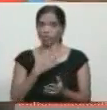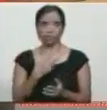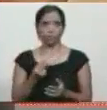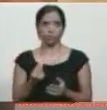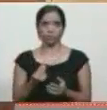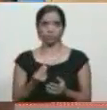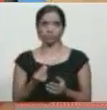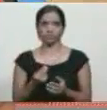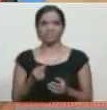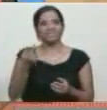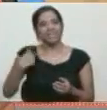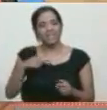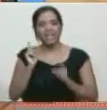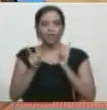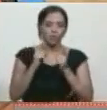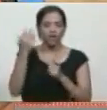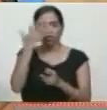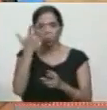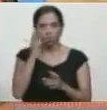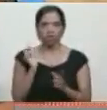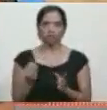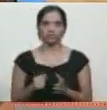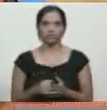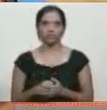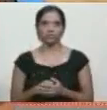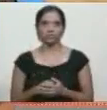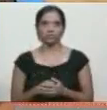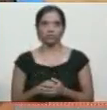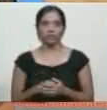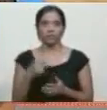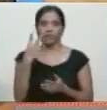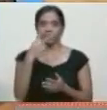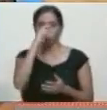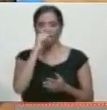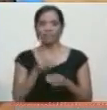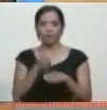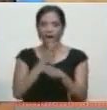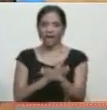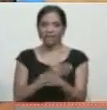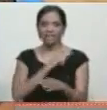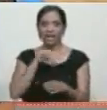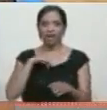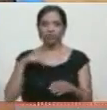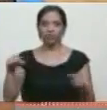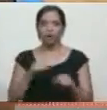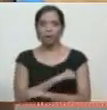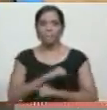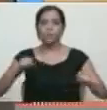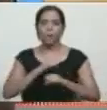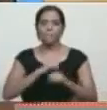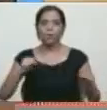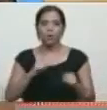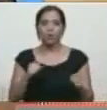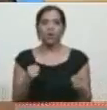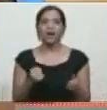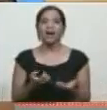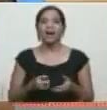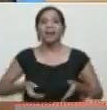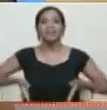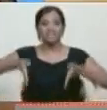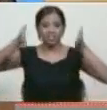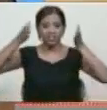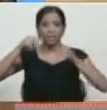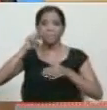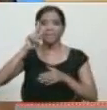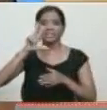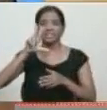Tenía algunas dudas. Porque 2 años antes, a nosotros nos habían bombardeado a los bloques el 23 de enero las Fuerzas Armadas. Esa